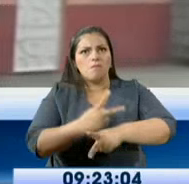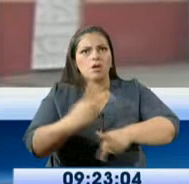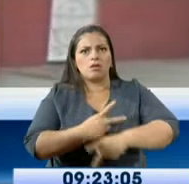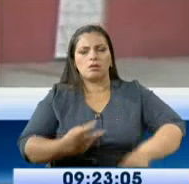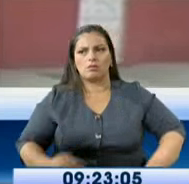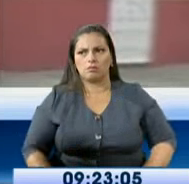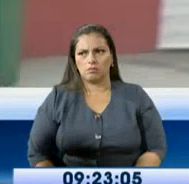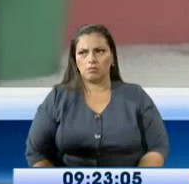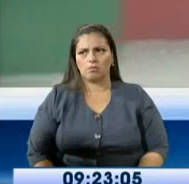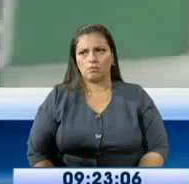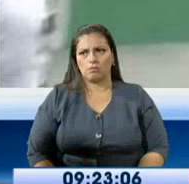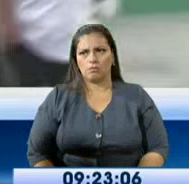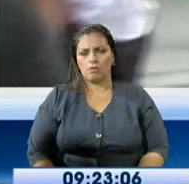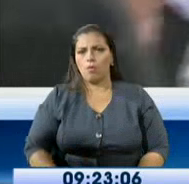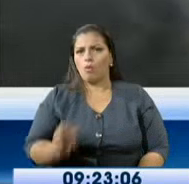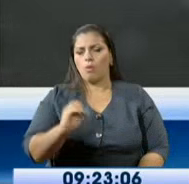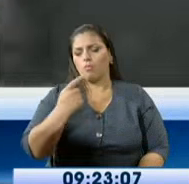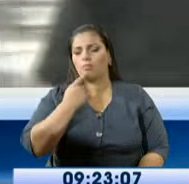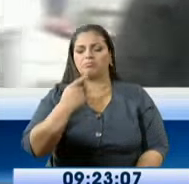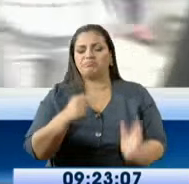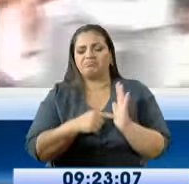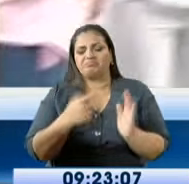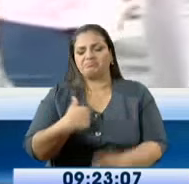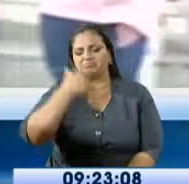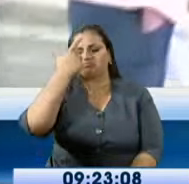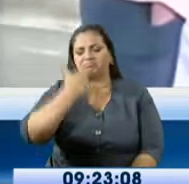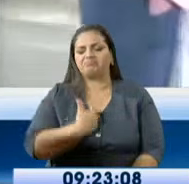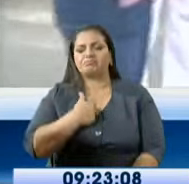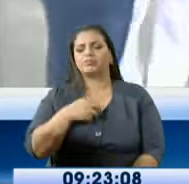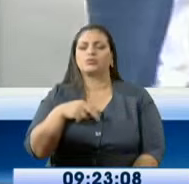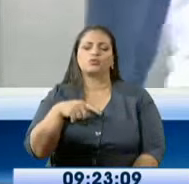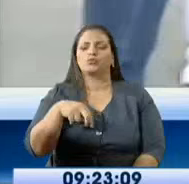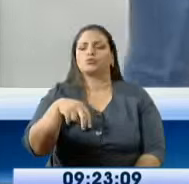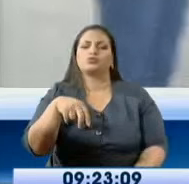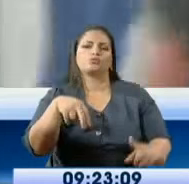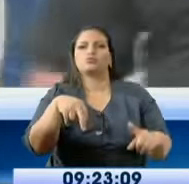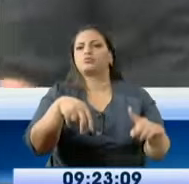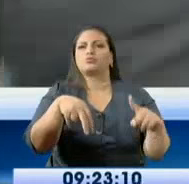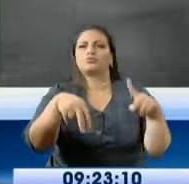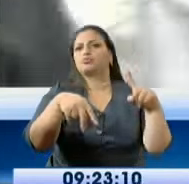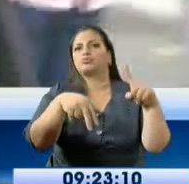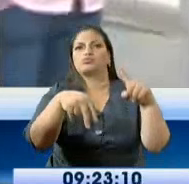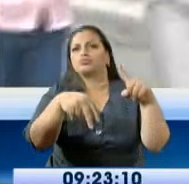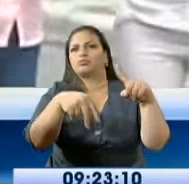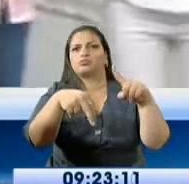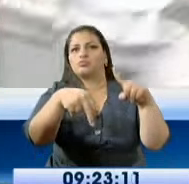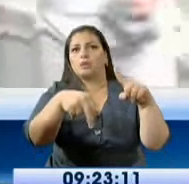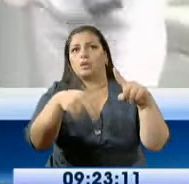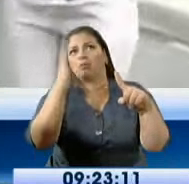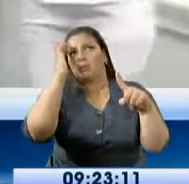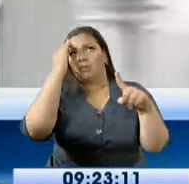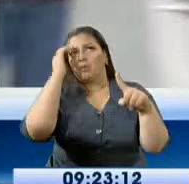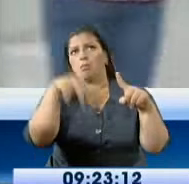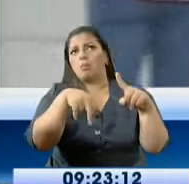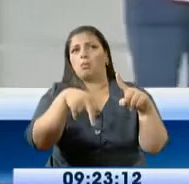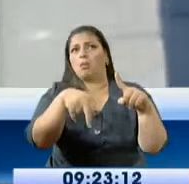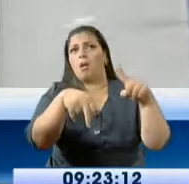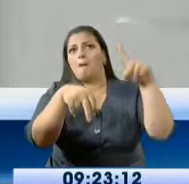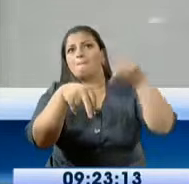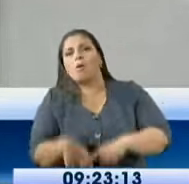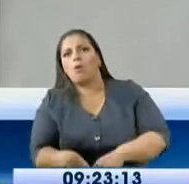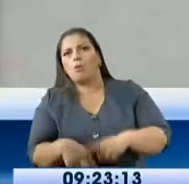pasan por esa cuadra? Es terrible, señorita. Usted de las 6 se viene, ya empieza la delincuencia, ya empiezan los ratones a pasear. A mí me daría miedo